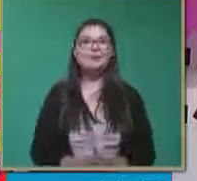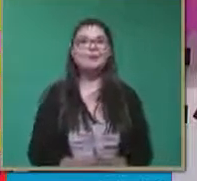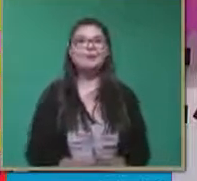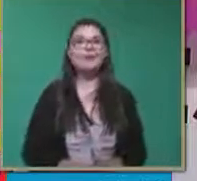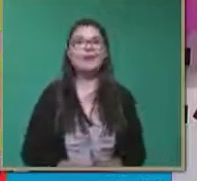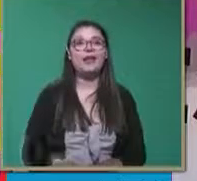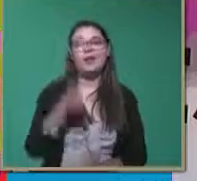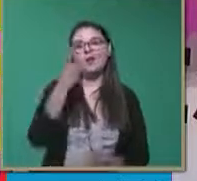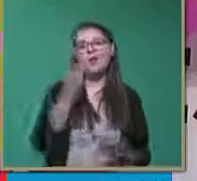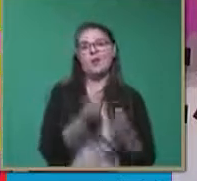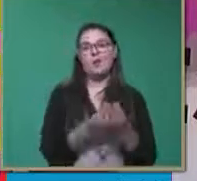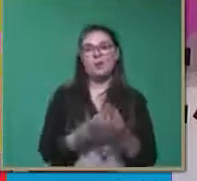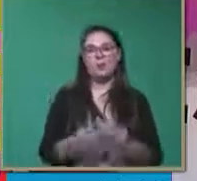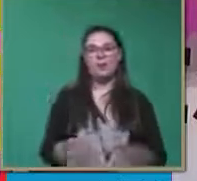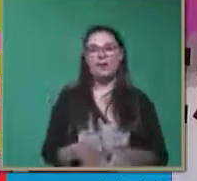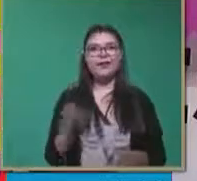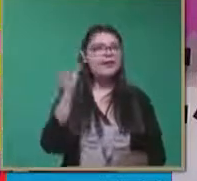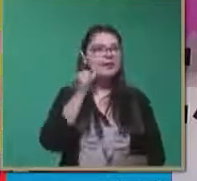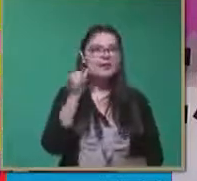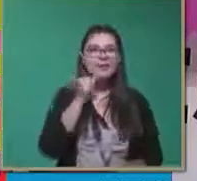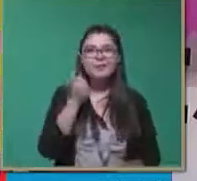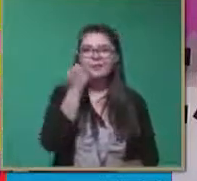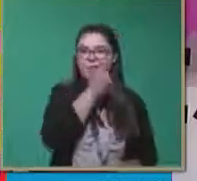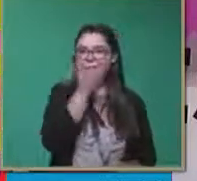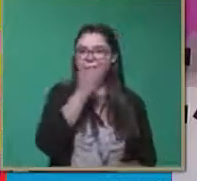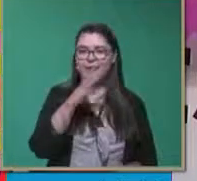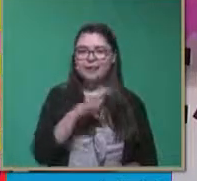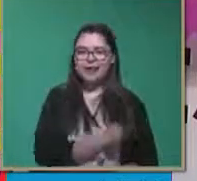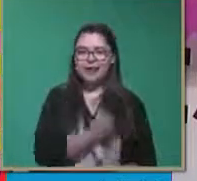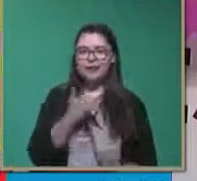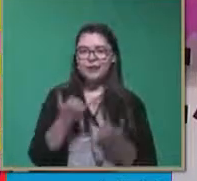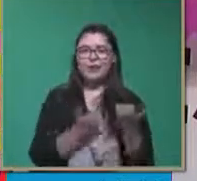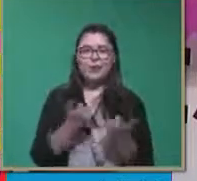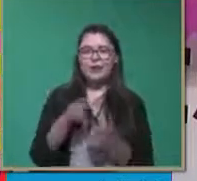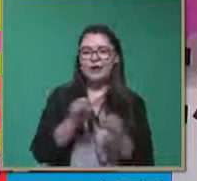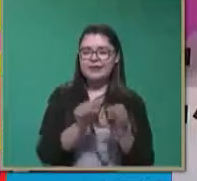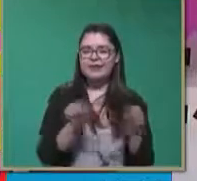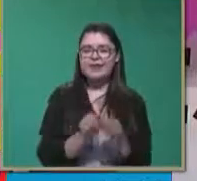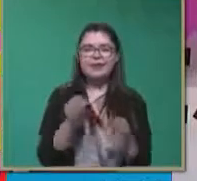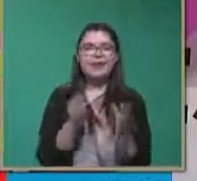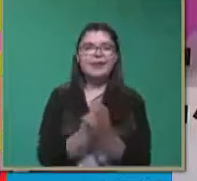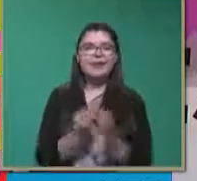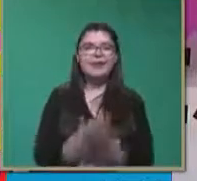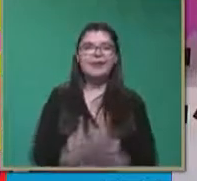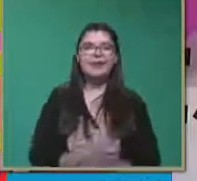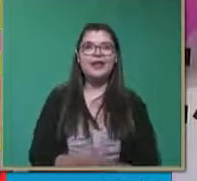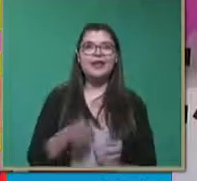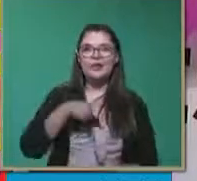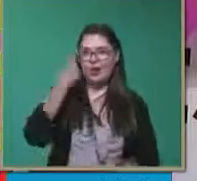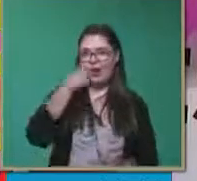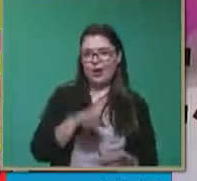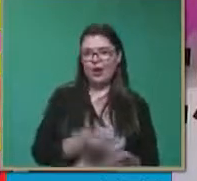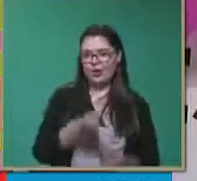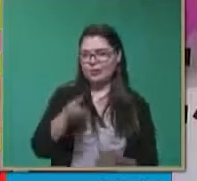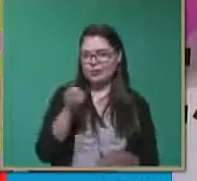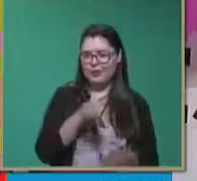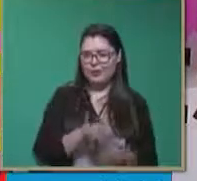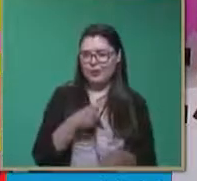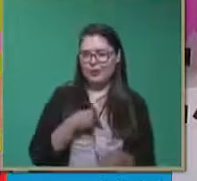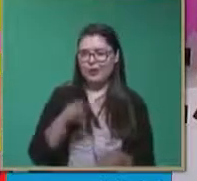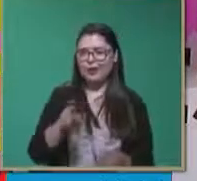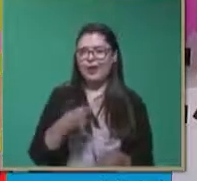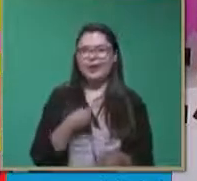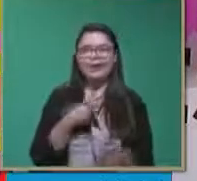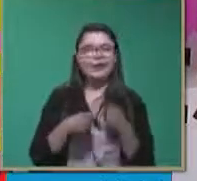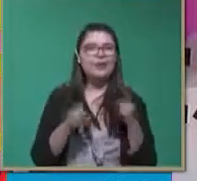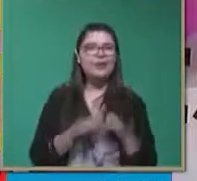lo juegan en el salón de clases, maestra. Y yo creo, maestra, que de seguro se los van a poner ahorita los del show en la fiesta que tienen, que le están disfrutando.